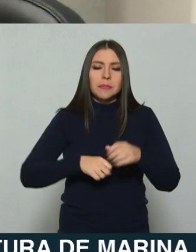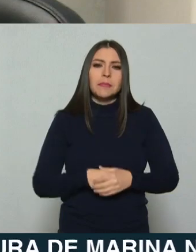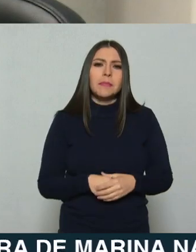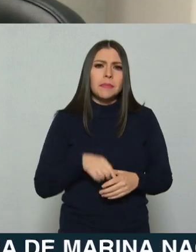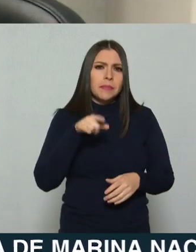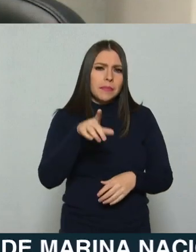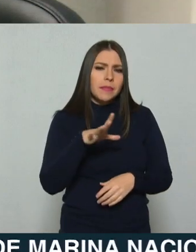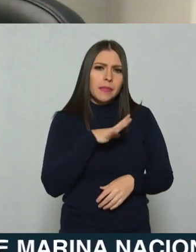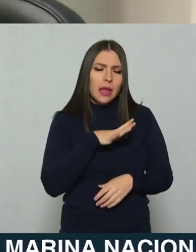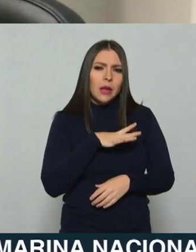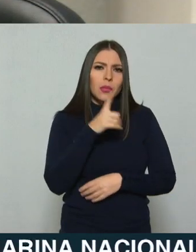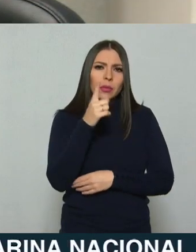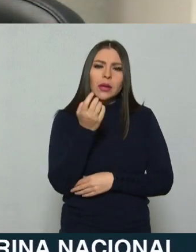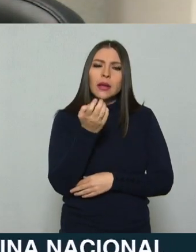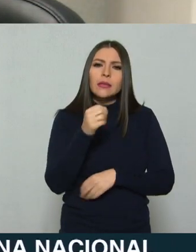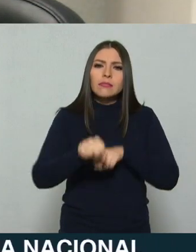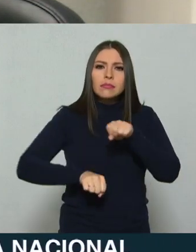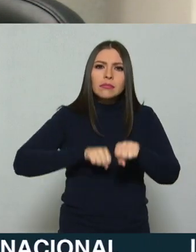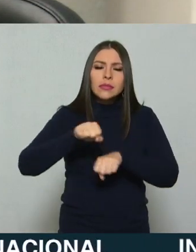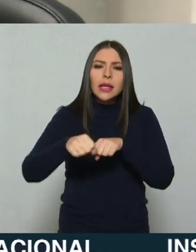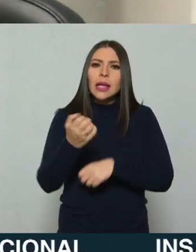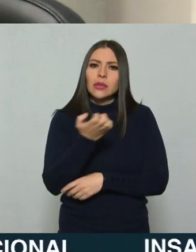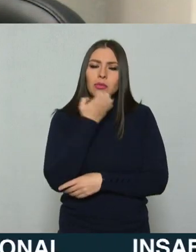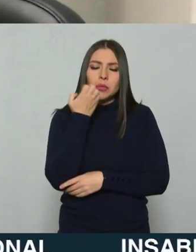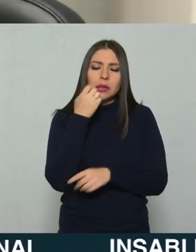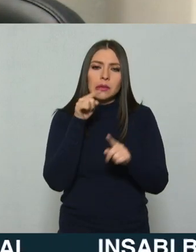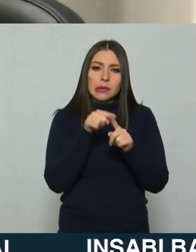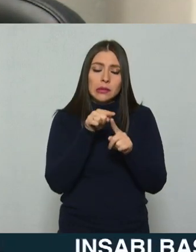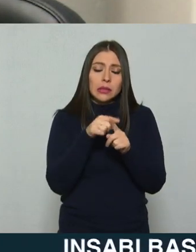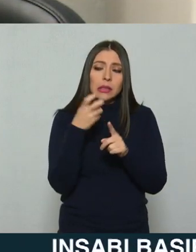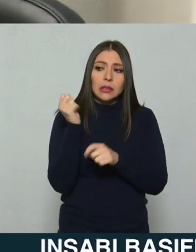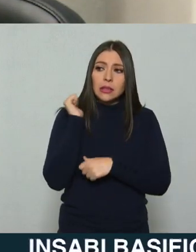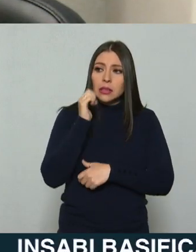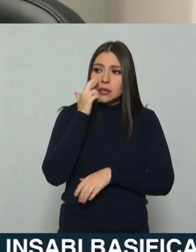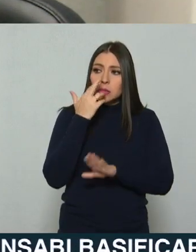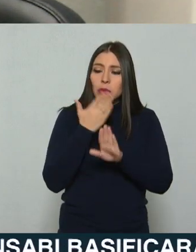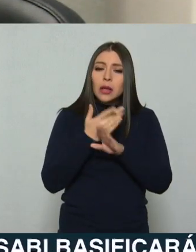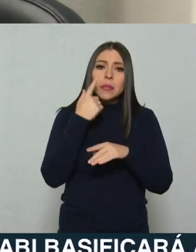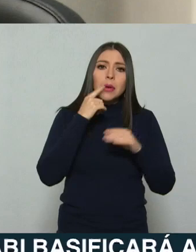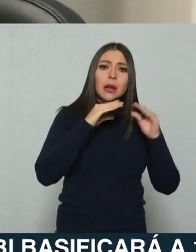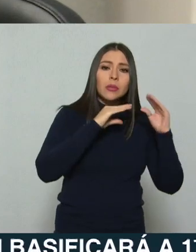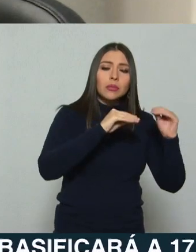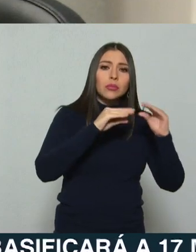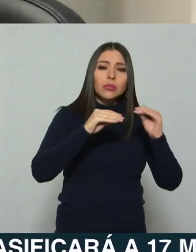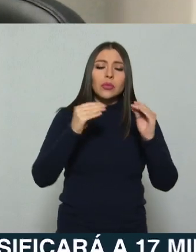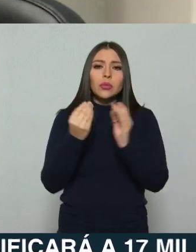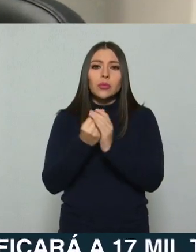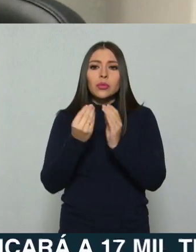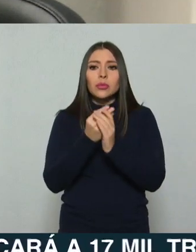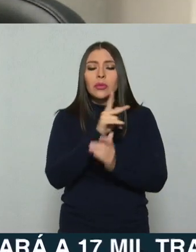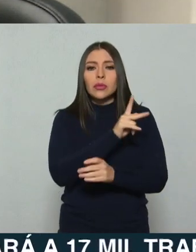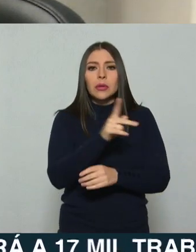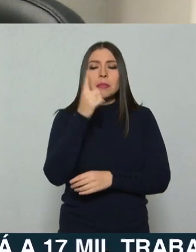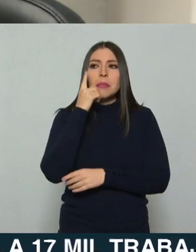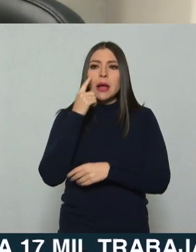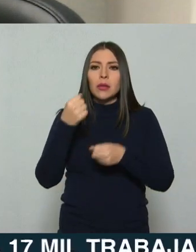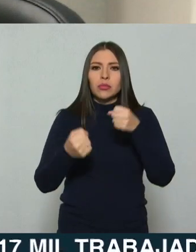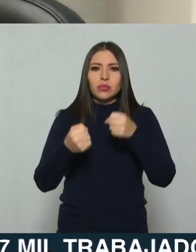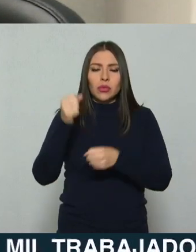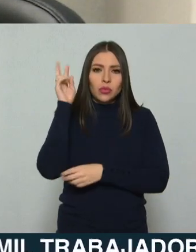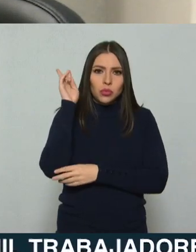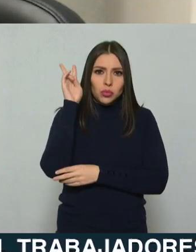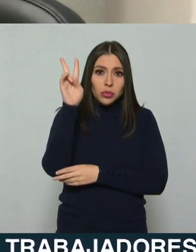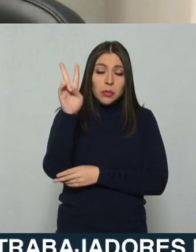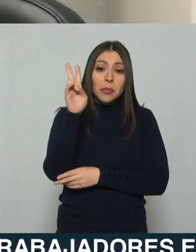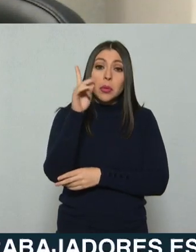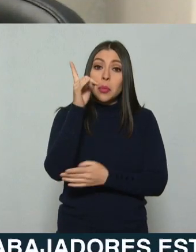responsable de dar la capacitación no solamente a los operadores de trolebús, sino a todos los operadores del transporte público. En particular,